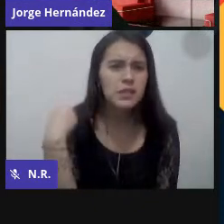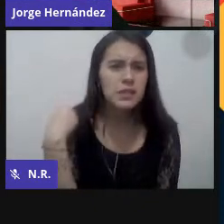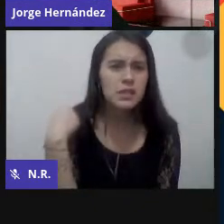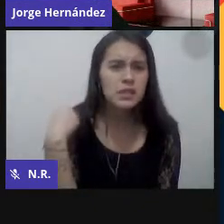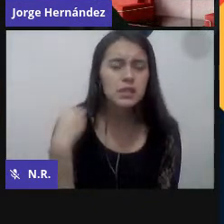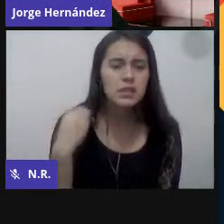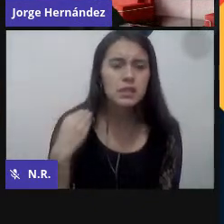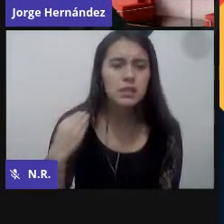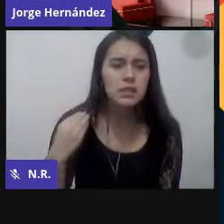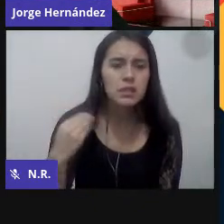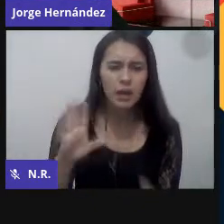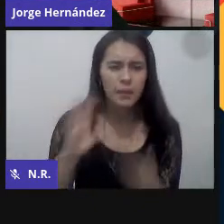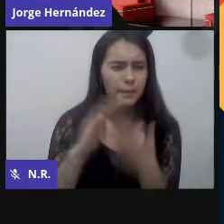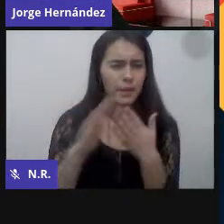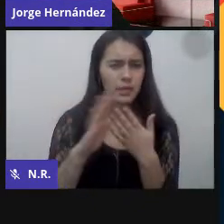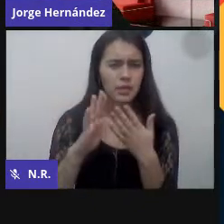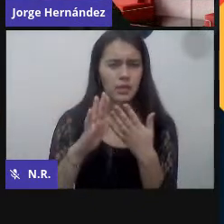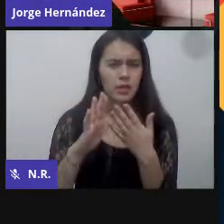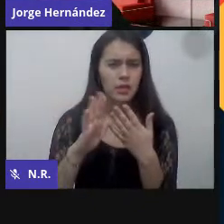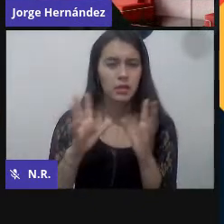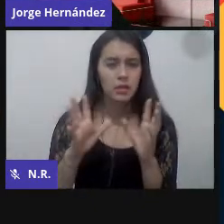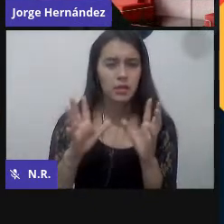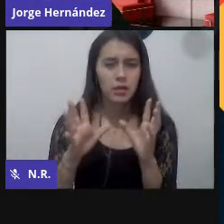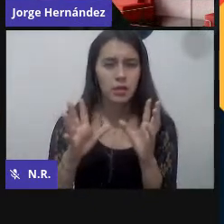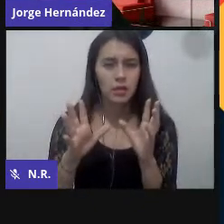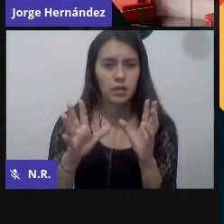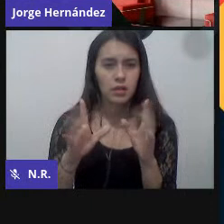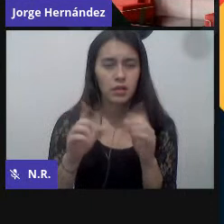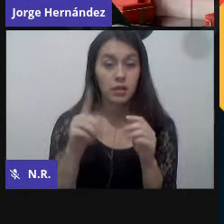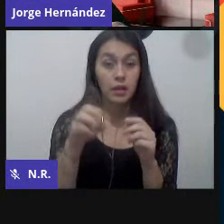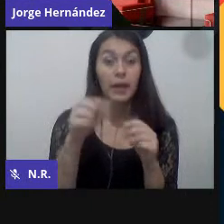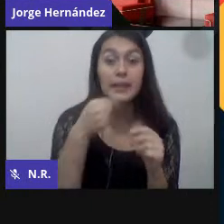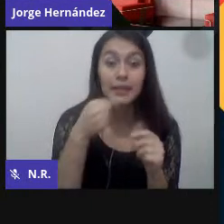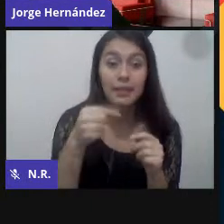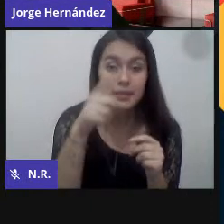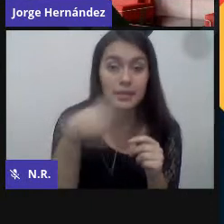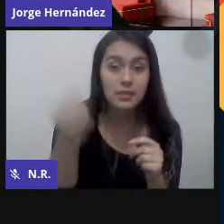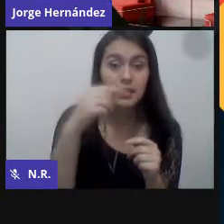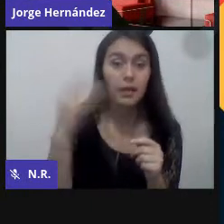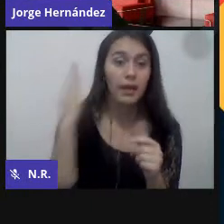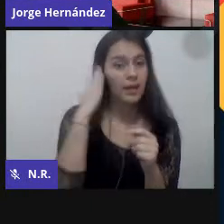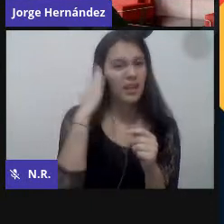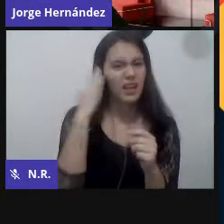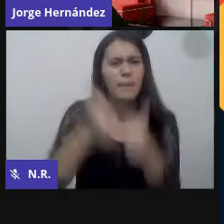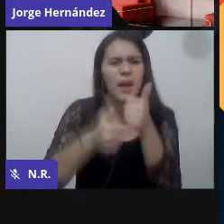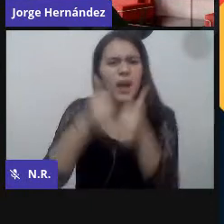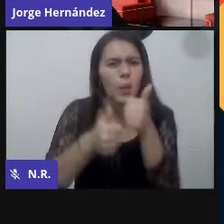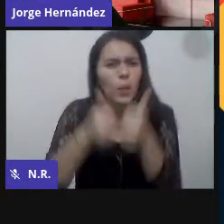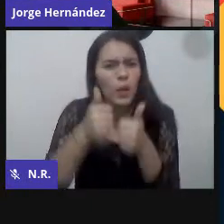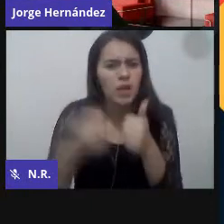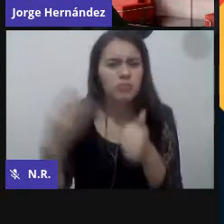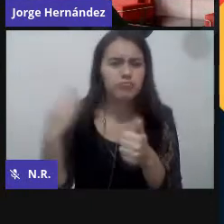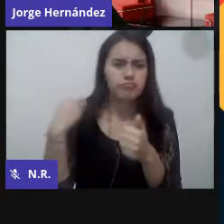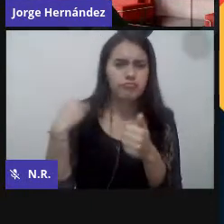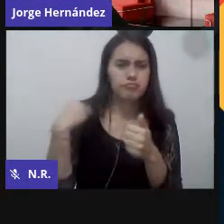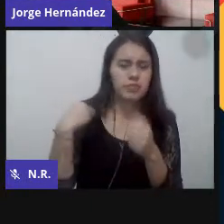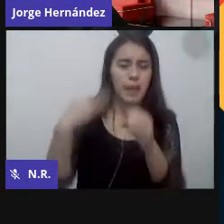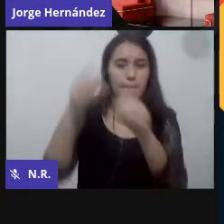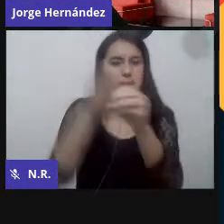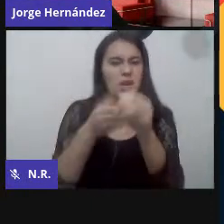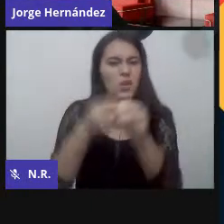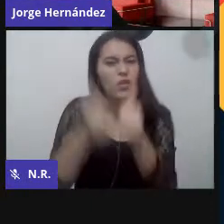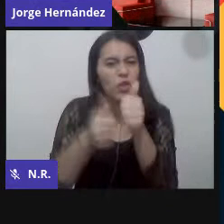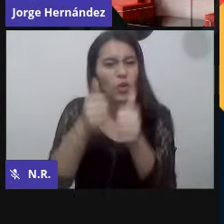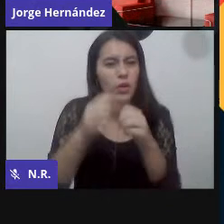el perdón, les va a decir el permiso o qué cámara van a utilizar, el micrófono y si